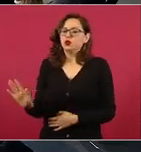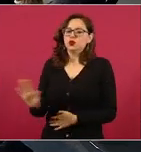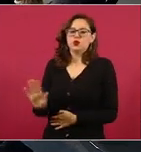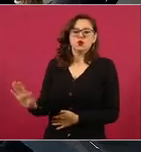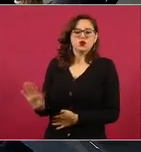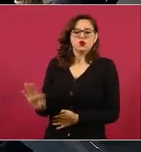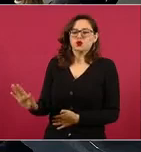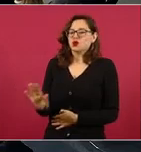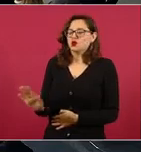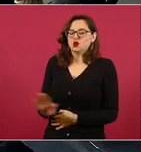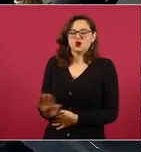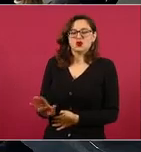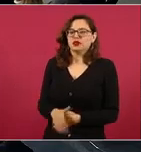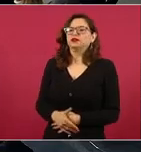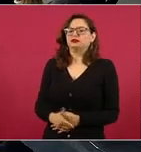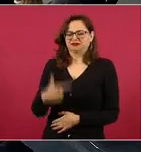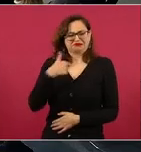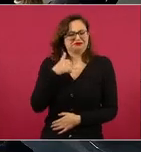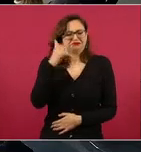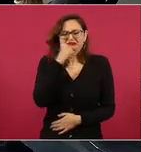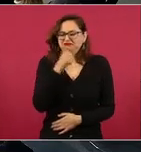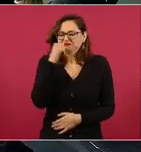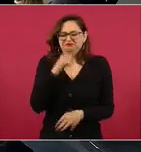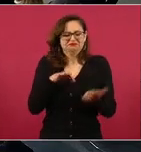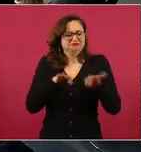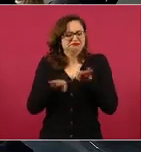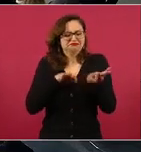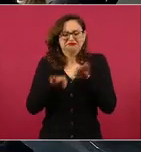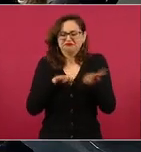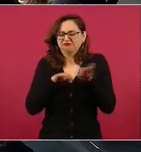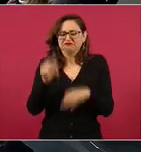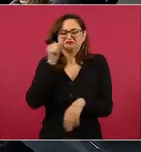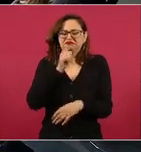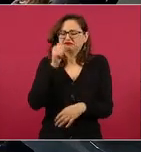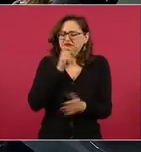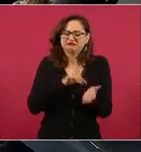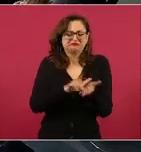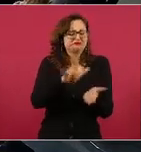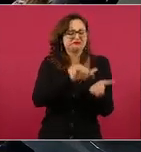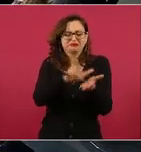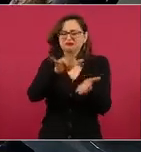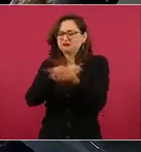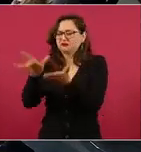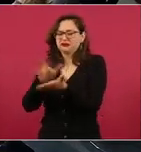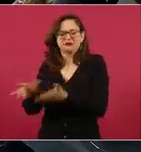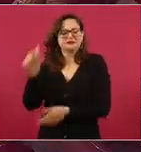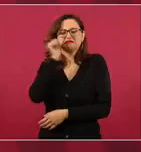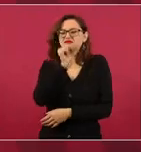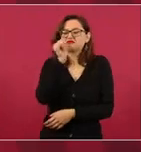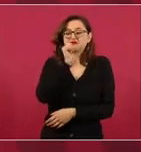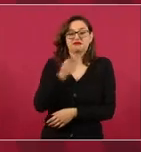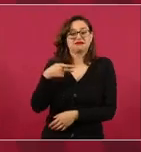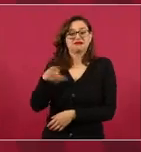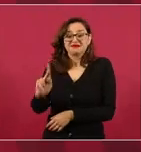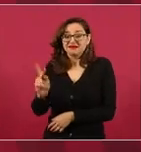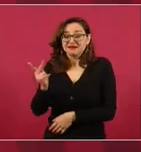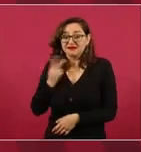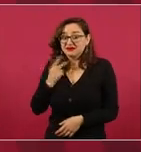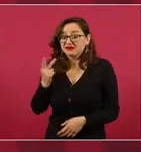siempre, ¿no? Siempre, siempre, siempre, siempre, siempre, siempre, siempre, en lo que yo pueda ayudar, pero no quiero,